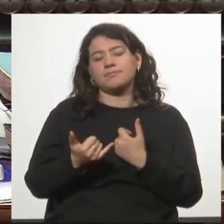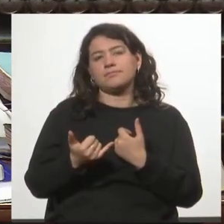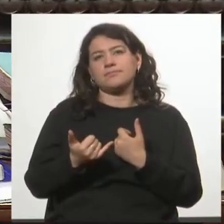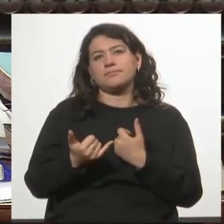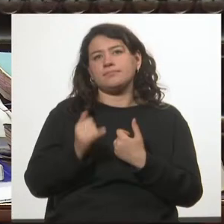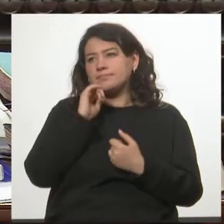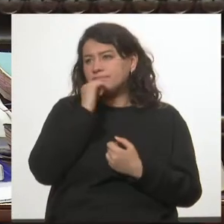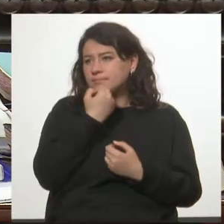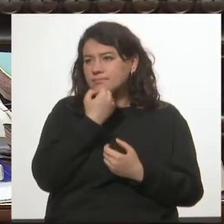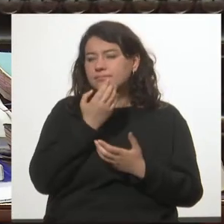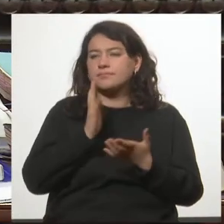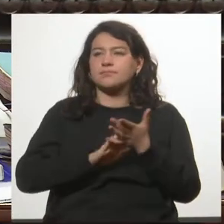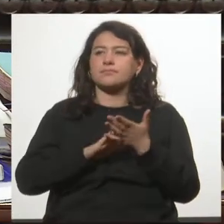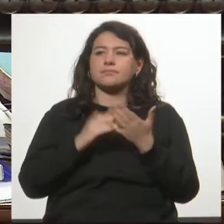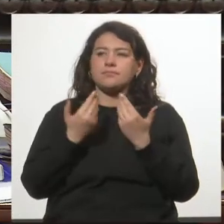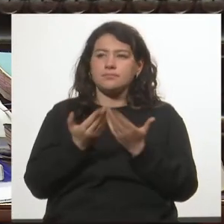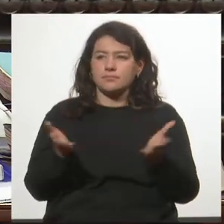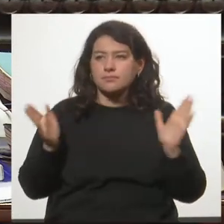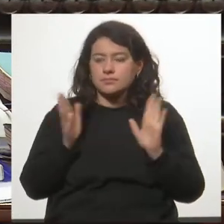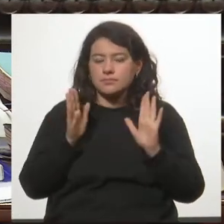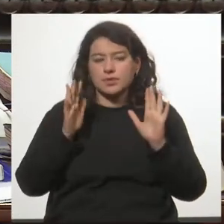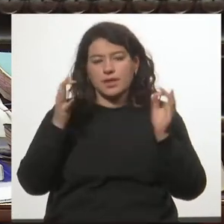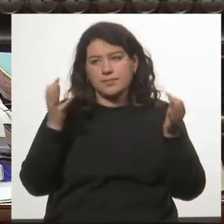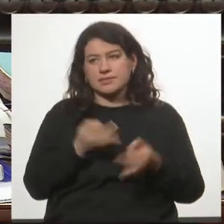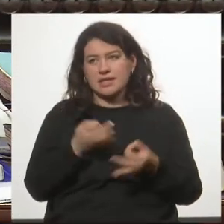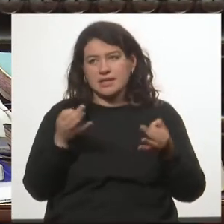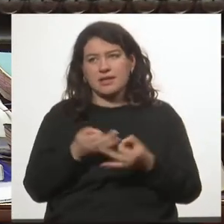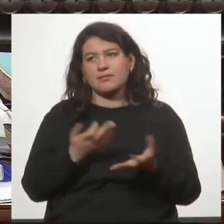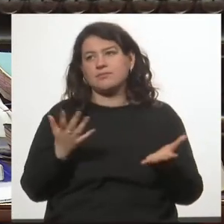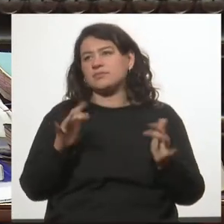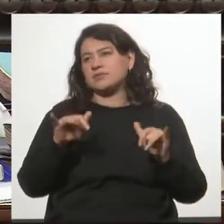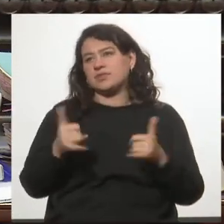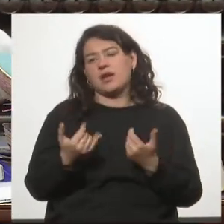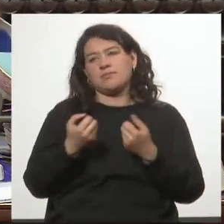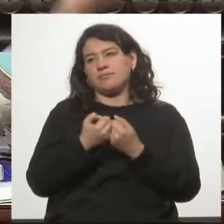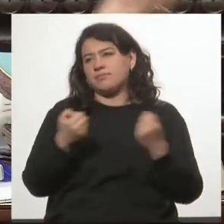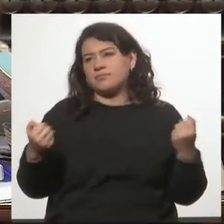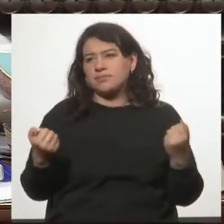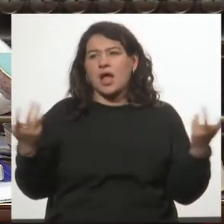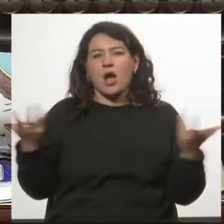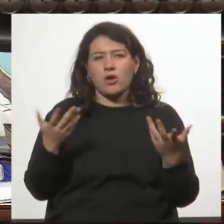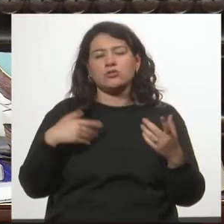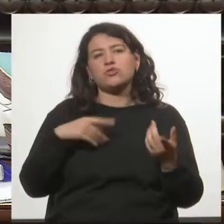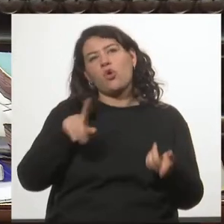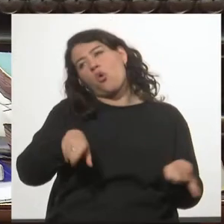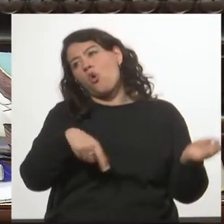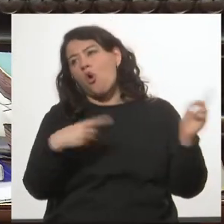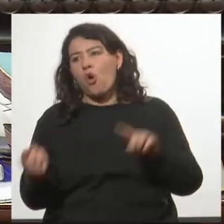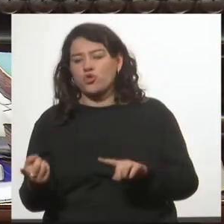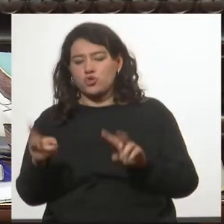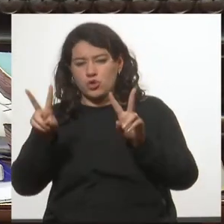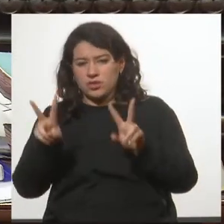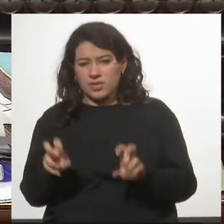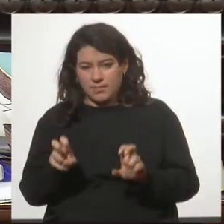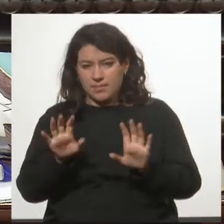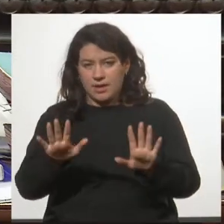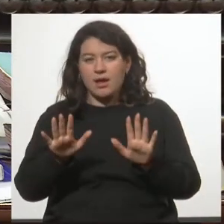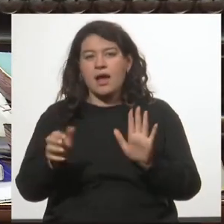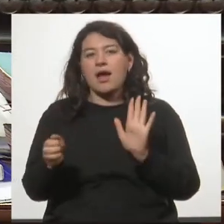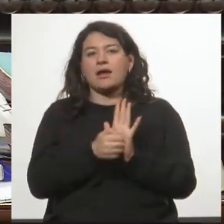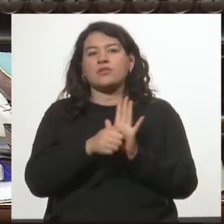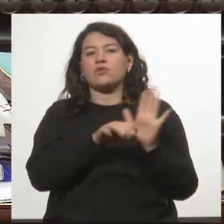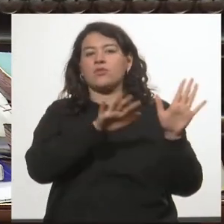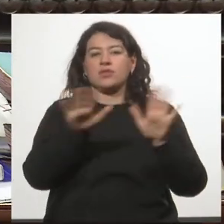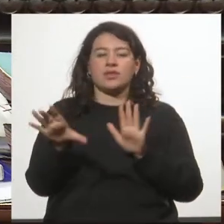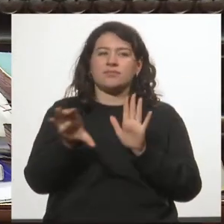el principio de especialidad ha sido desarrollado yo voy a ir a la contracara el artículo 10 de la